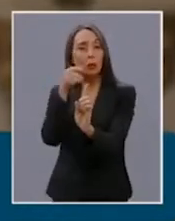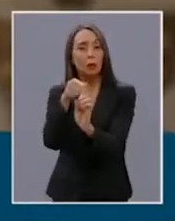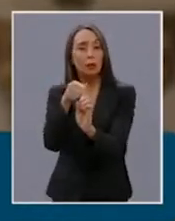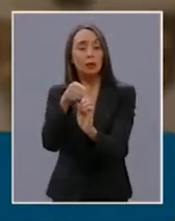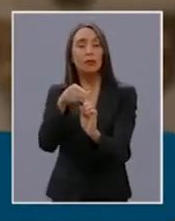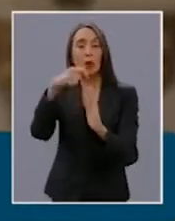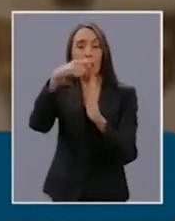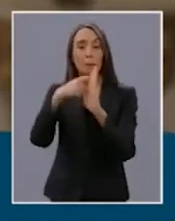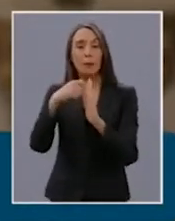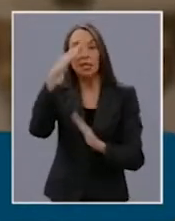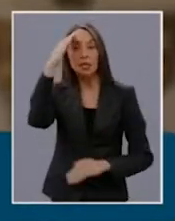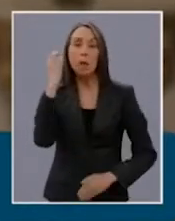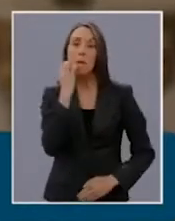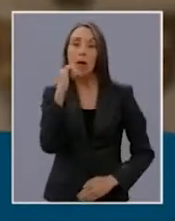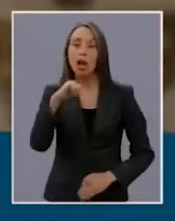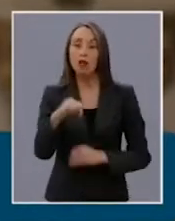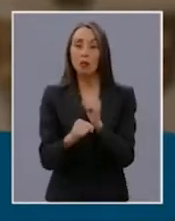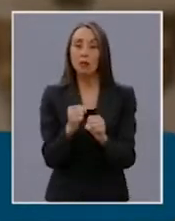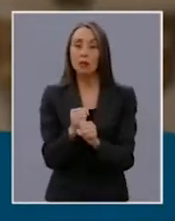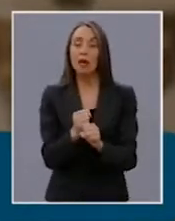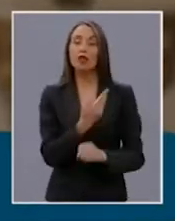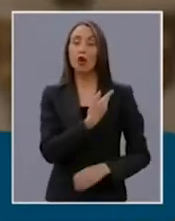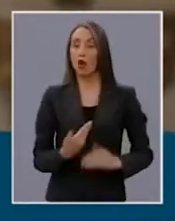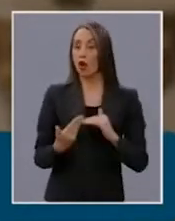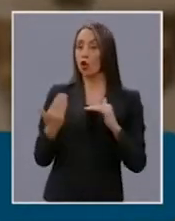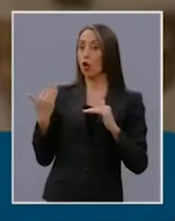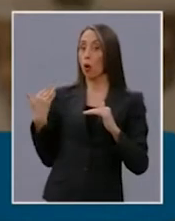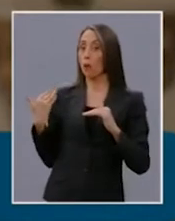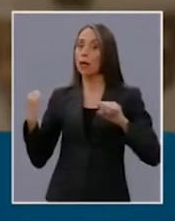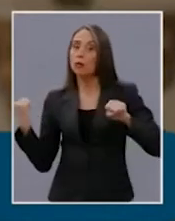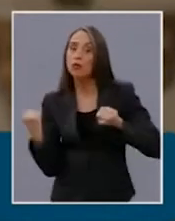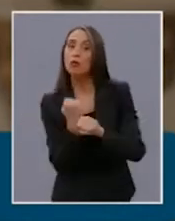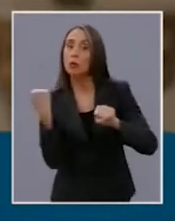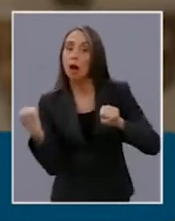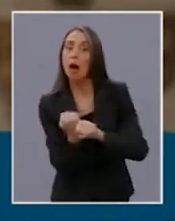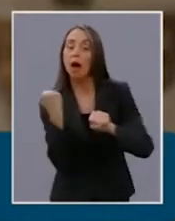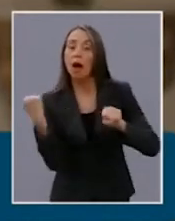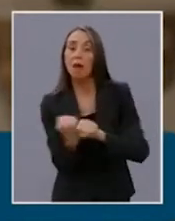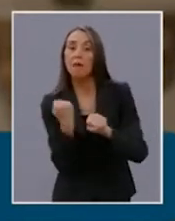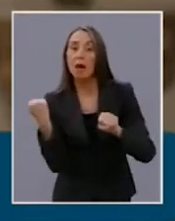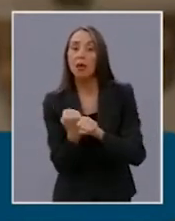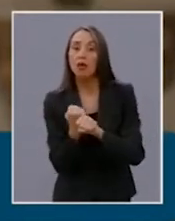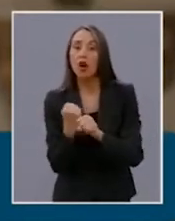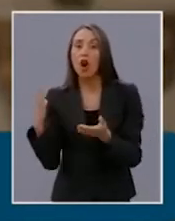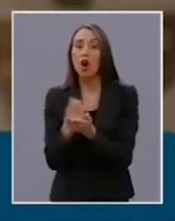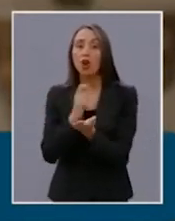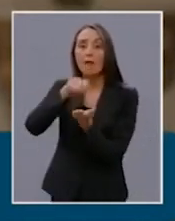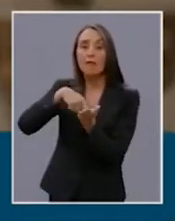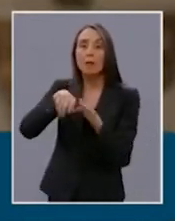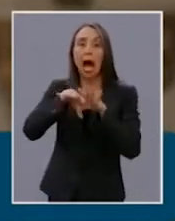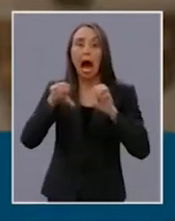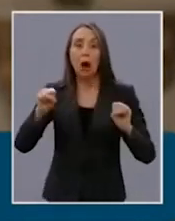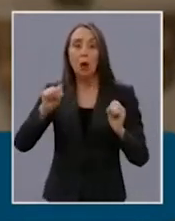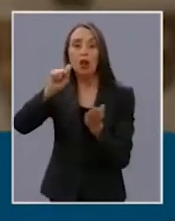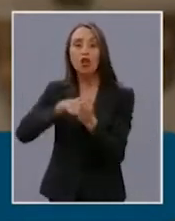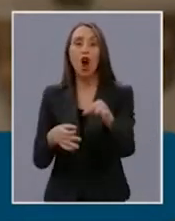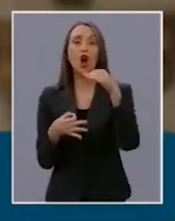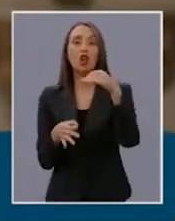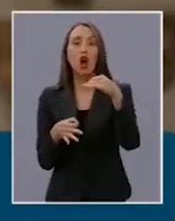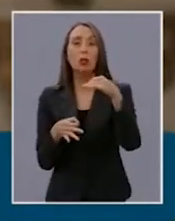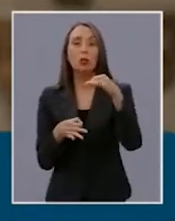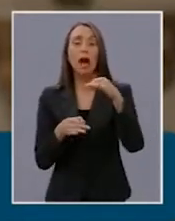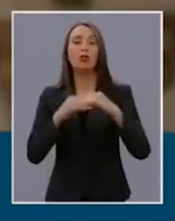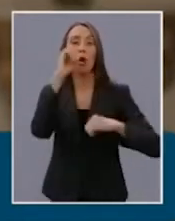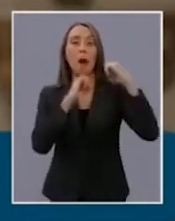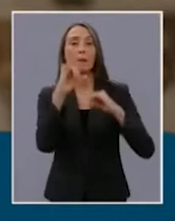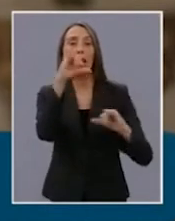desde mayo de este año, nuestro gobierno ha trabajado intensamente para lograr acuerdos y contratos con los laboratorios